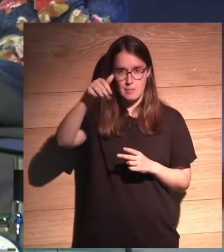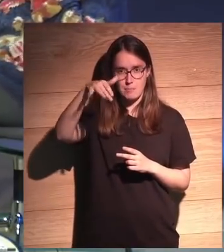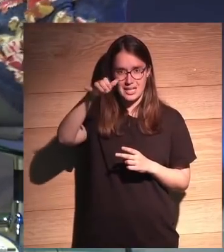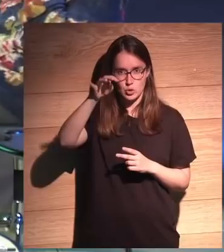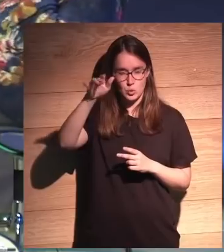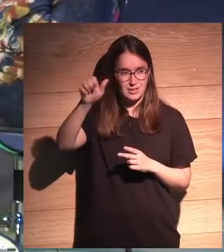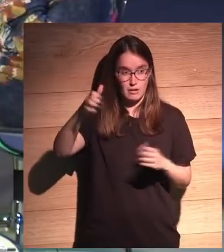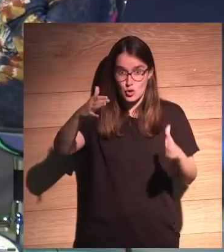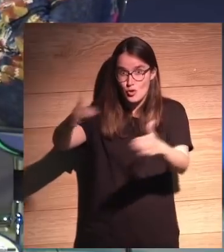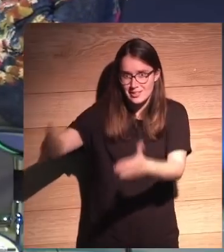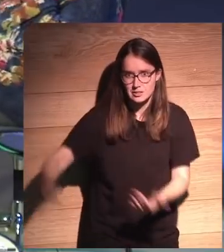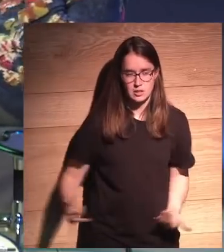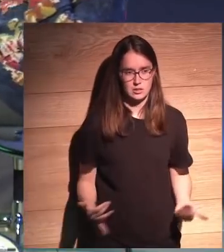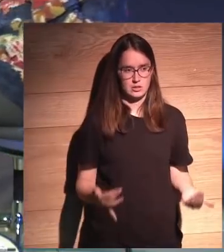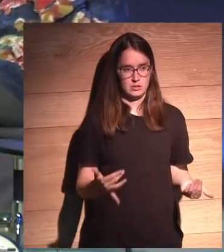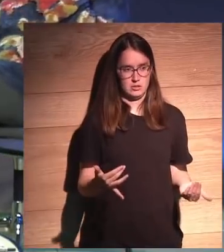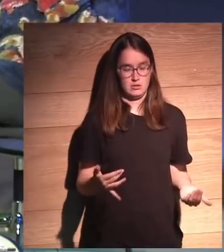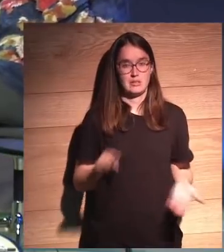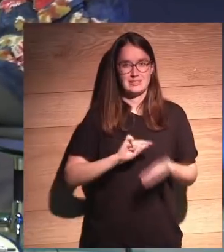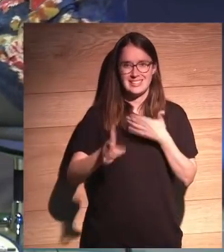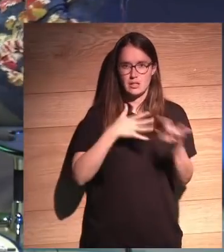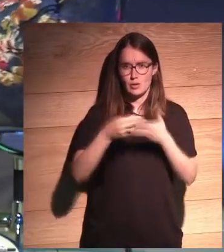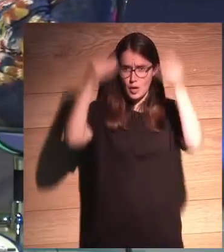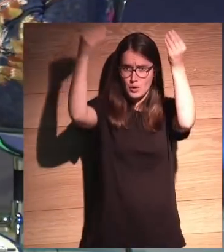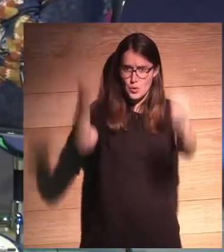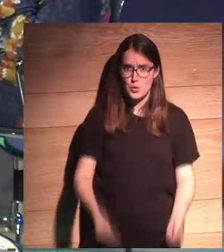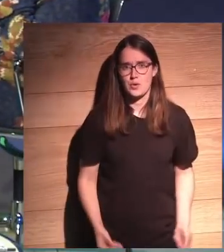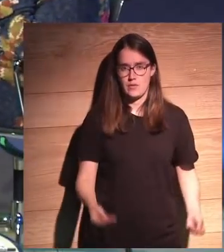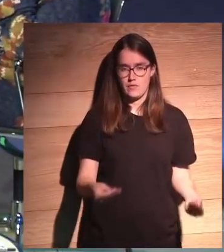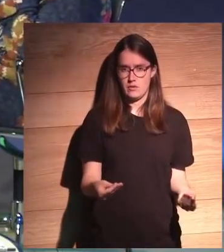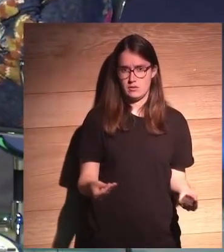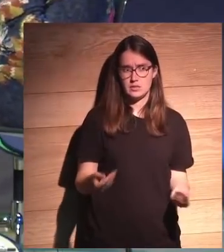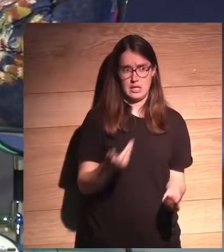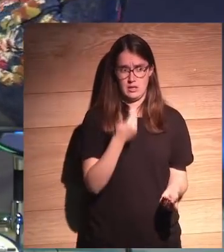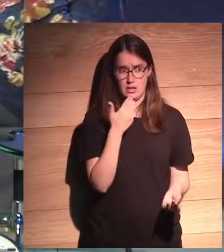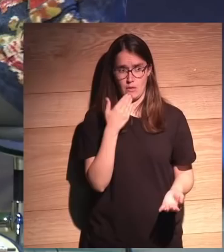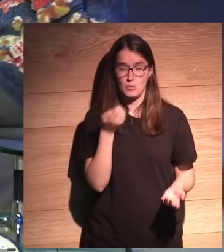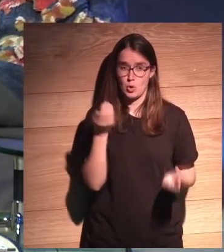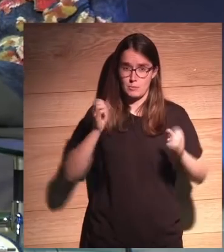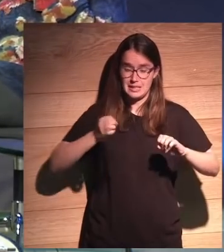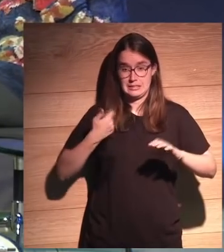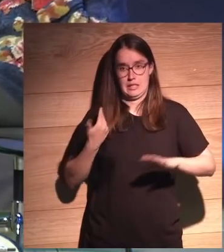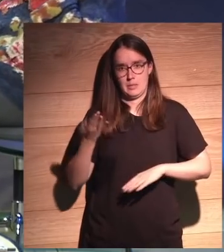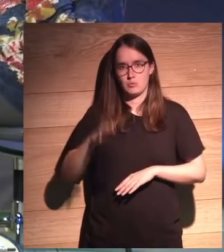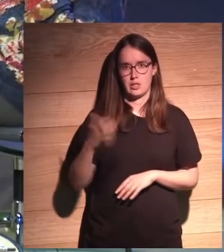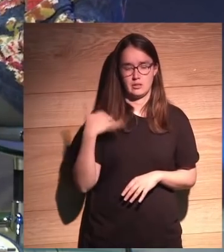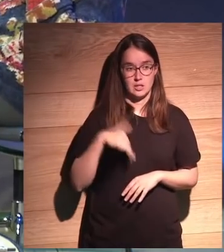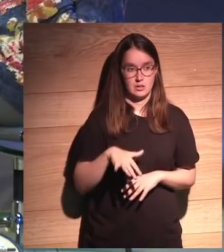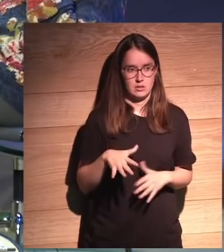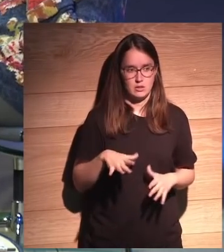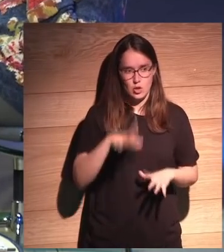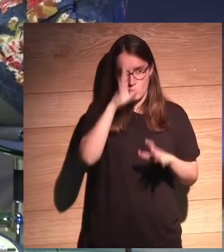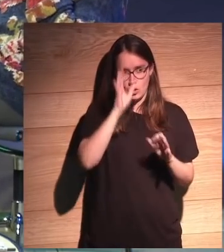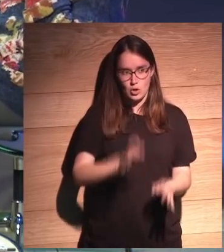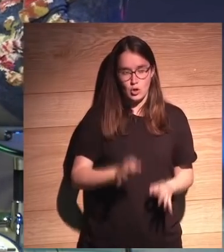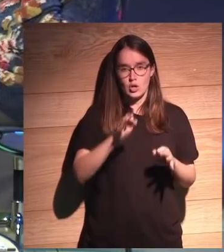ni siquiera estas, ¿no? Las grandes de las mayores, que ya no están, además, ¿no? O sea, por supuesto